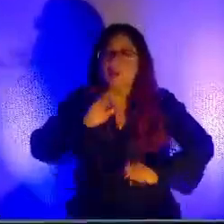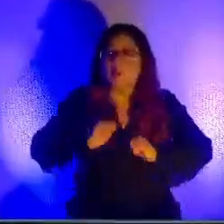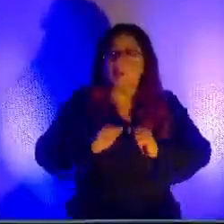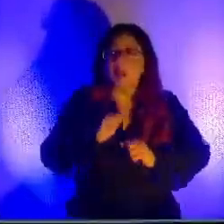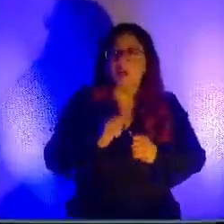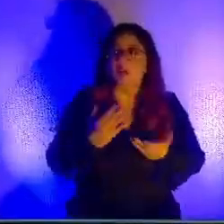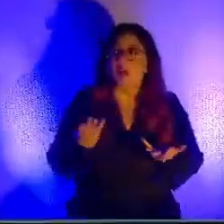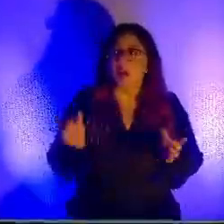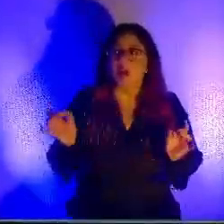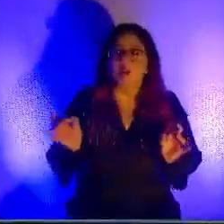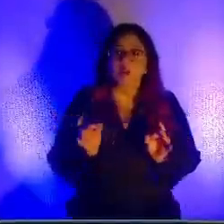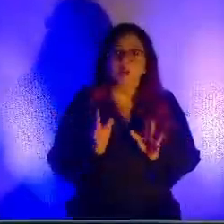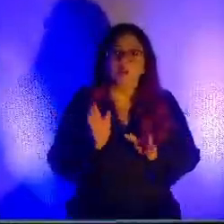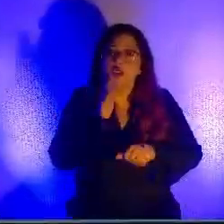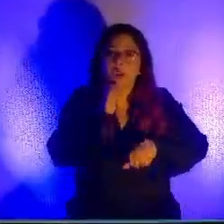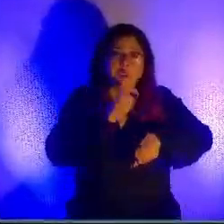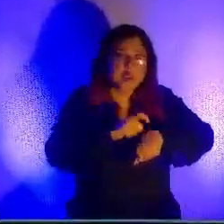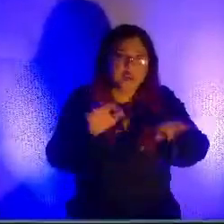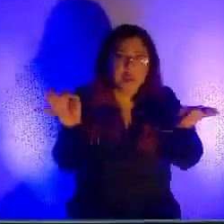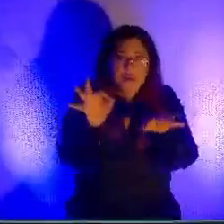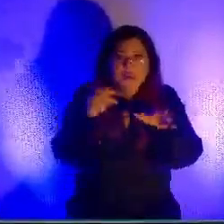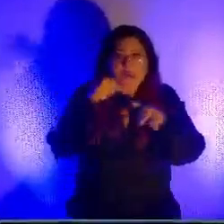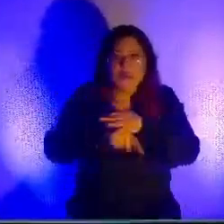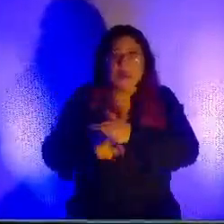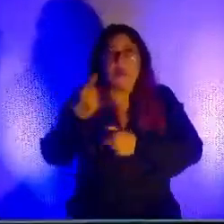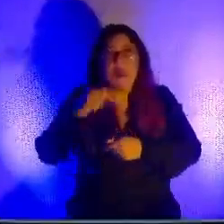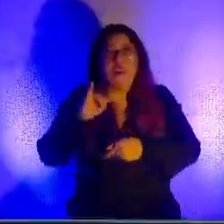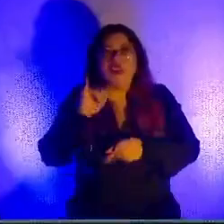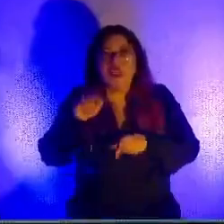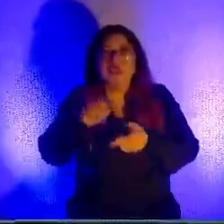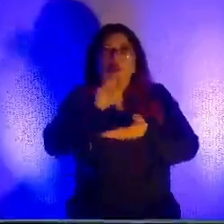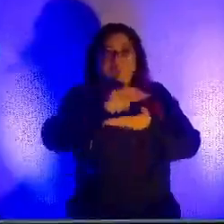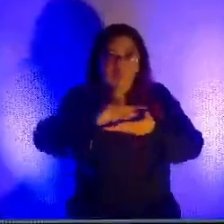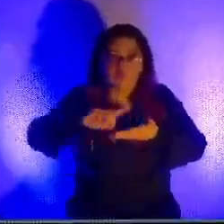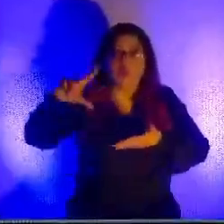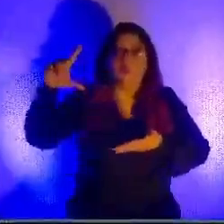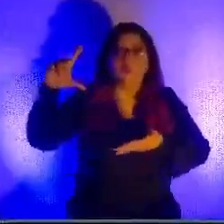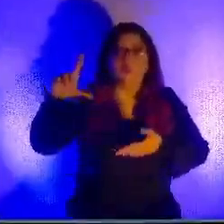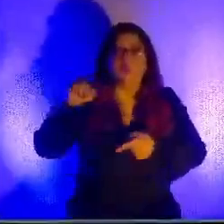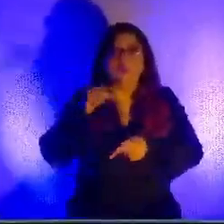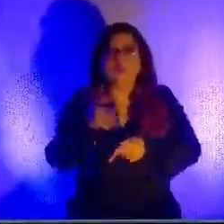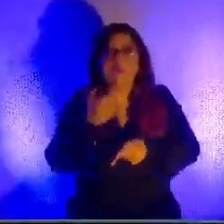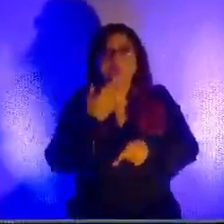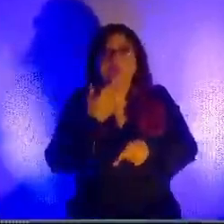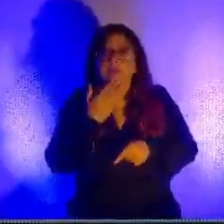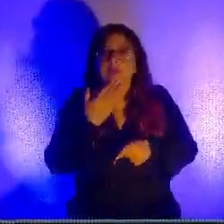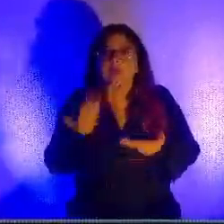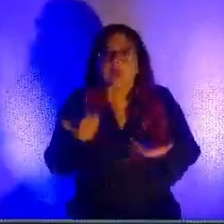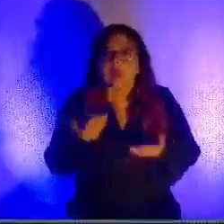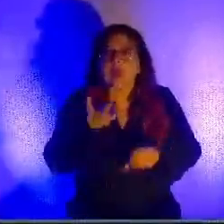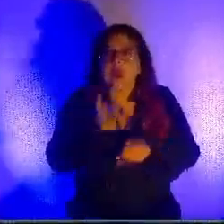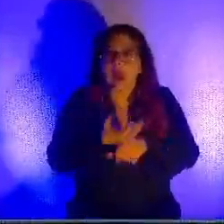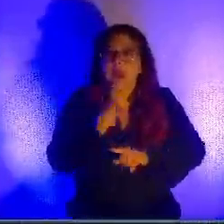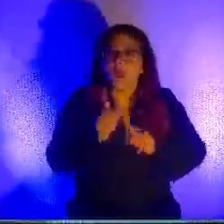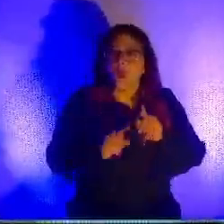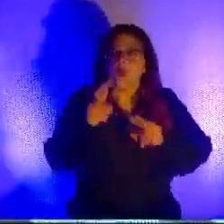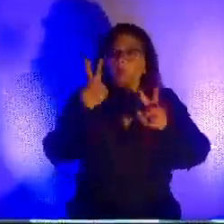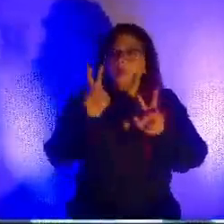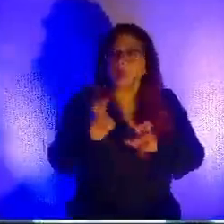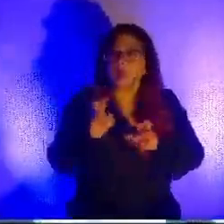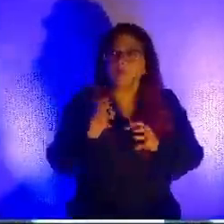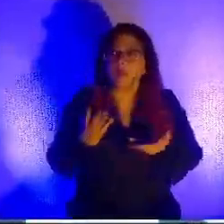vamos a tener tiempo para pasar en el detalle pero eso es incremental pero también hay la disrupción la